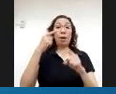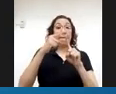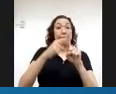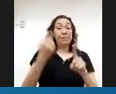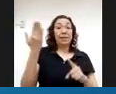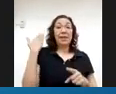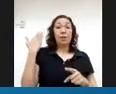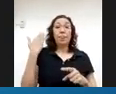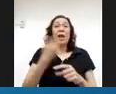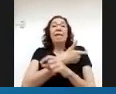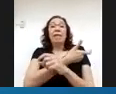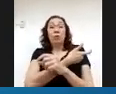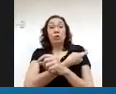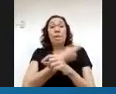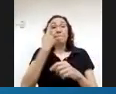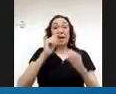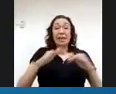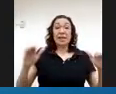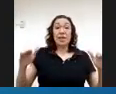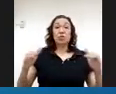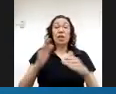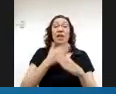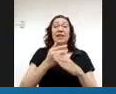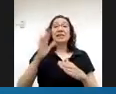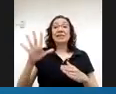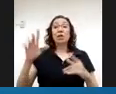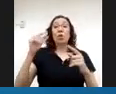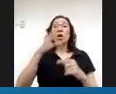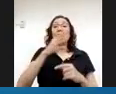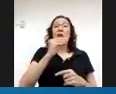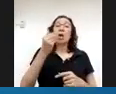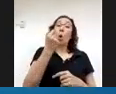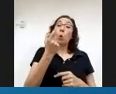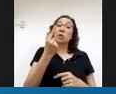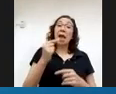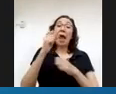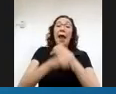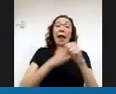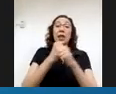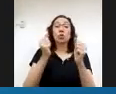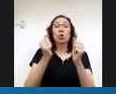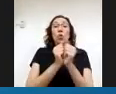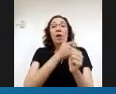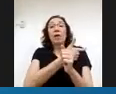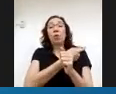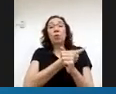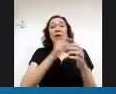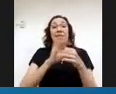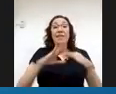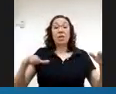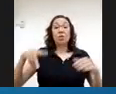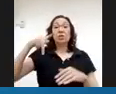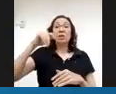pasado, la vacunación para niños entre 5 y 11 años con la vacuna pediátrica de